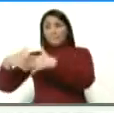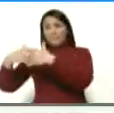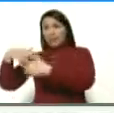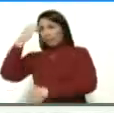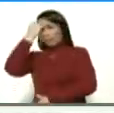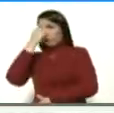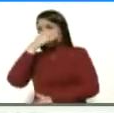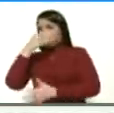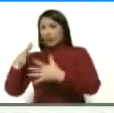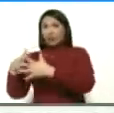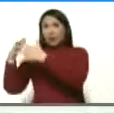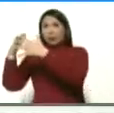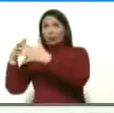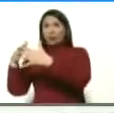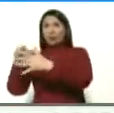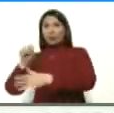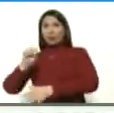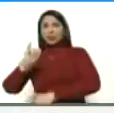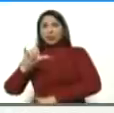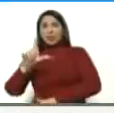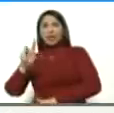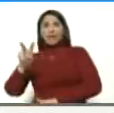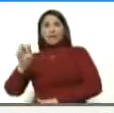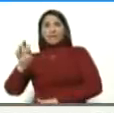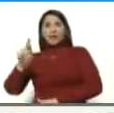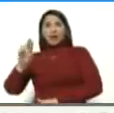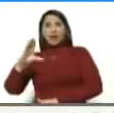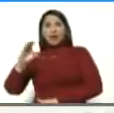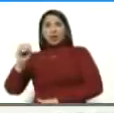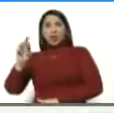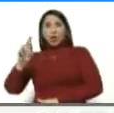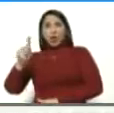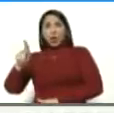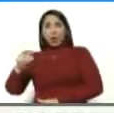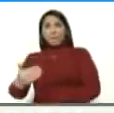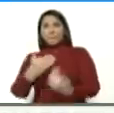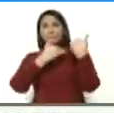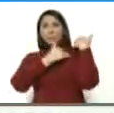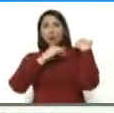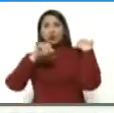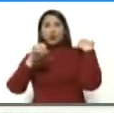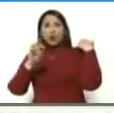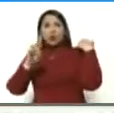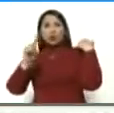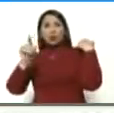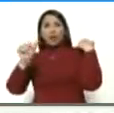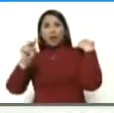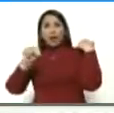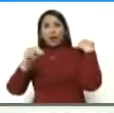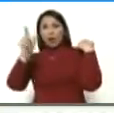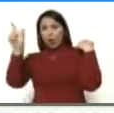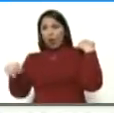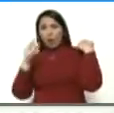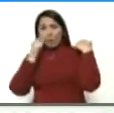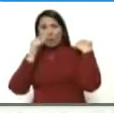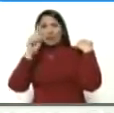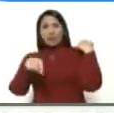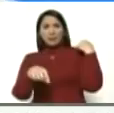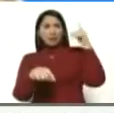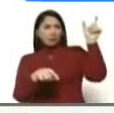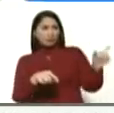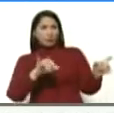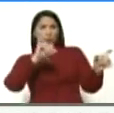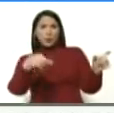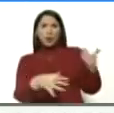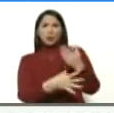mercenaria de los Estados Unidos, Silvercorp, a la cabeza Jordan Goodrow y el señor Juan Guaidó. Esto